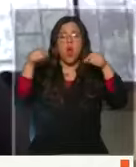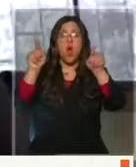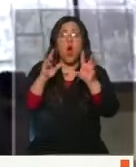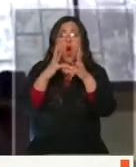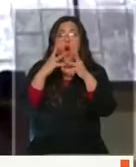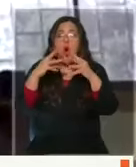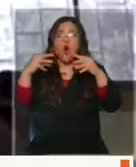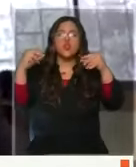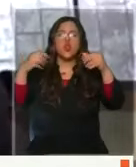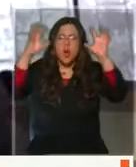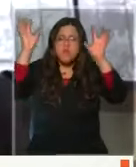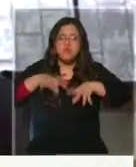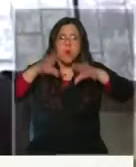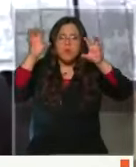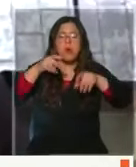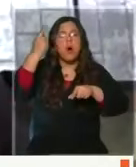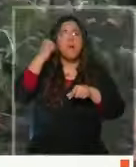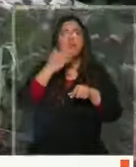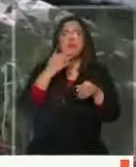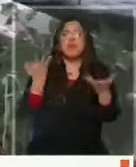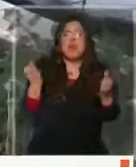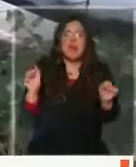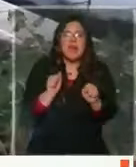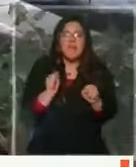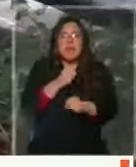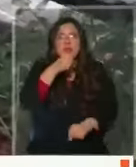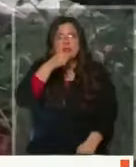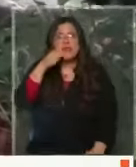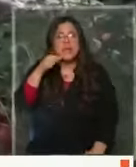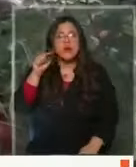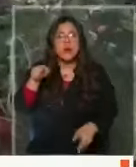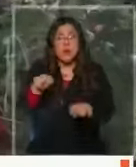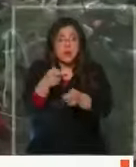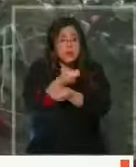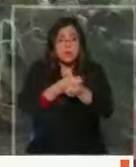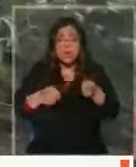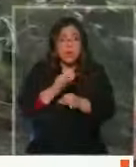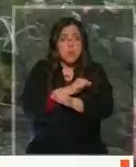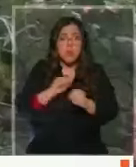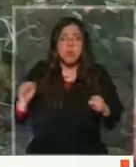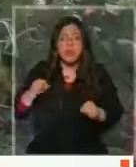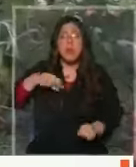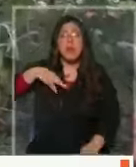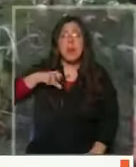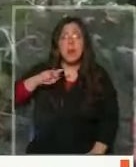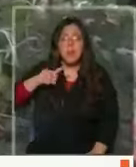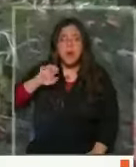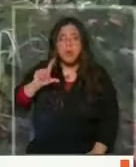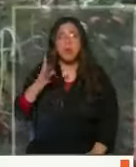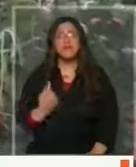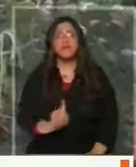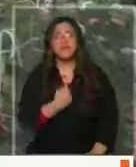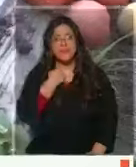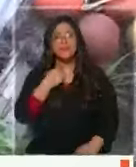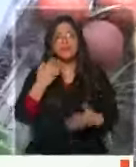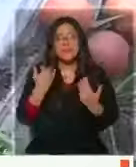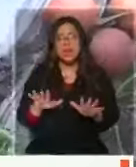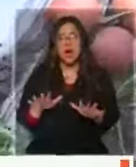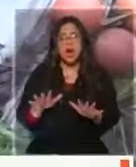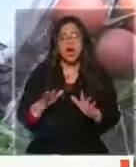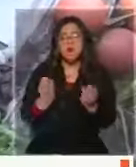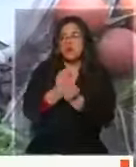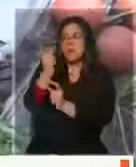lluvioso, pero también tenemos un invierno bien seco. No se puede vender. Manuel Cofré ya sufrió las consecuencias y muchos